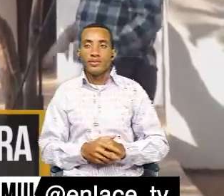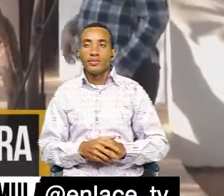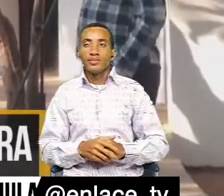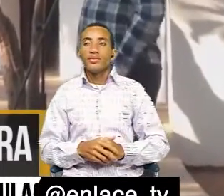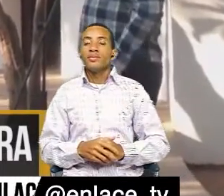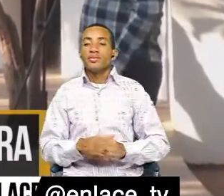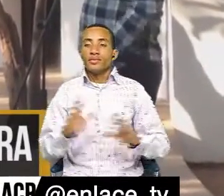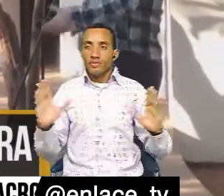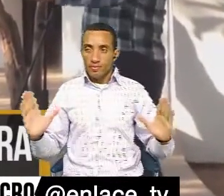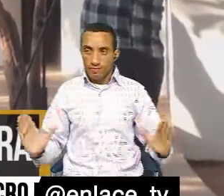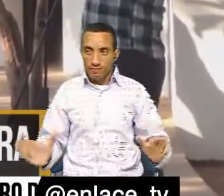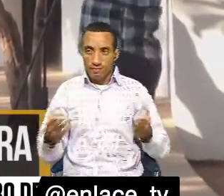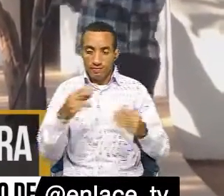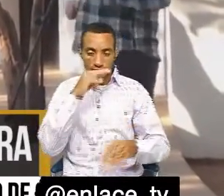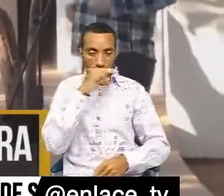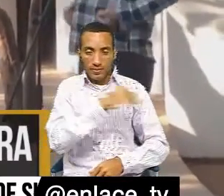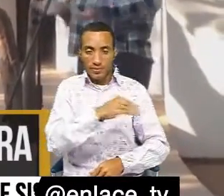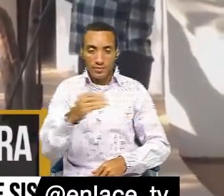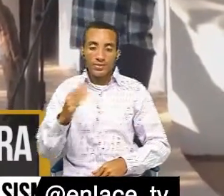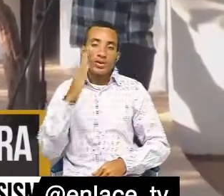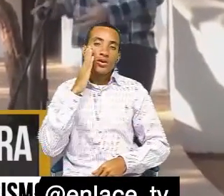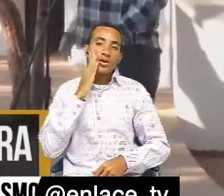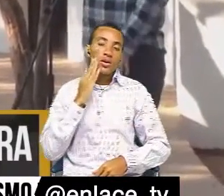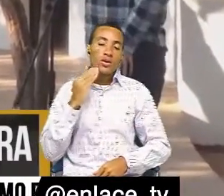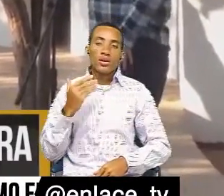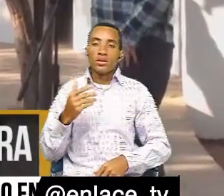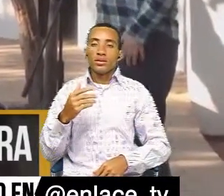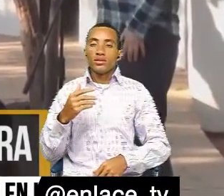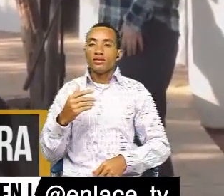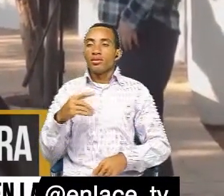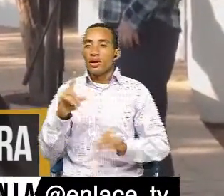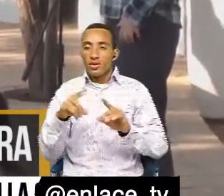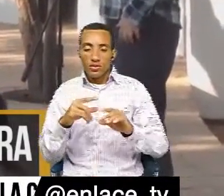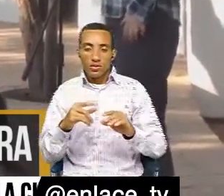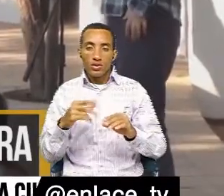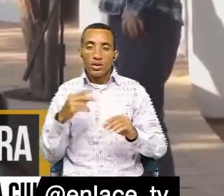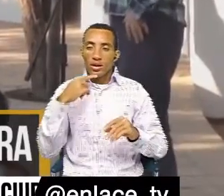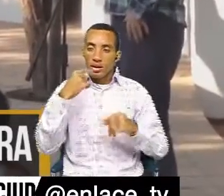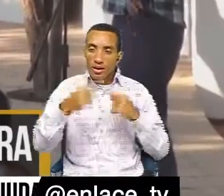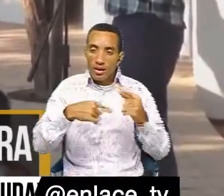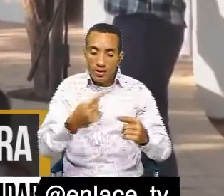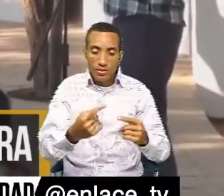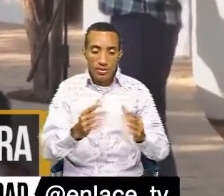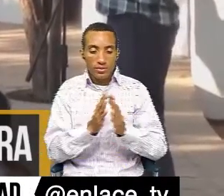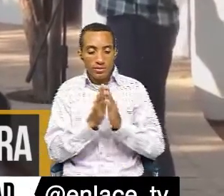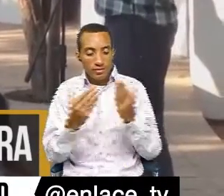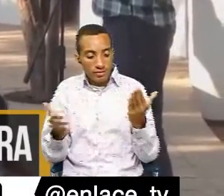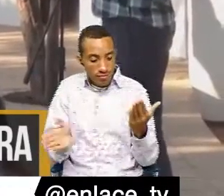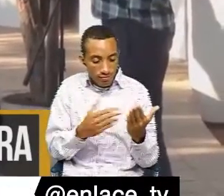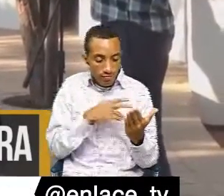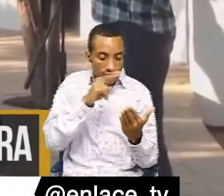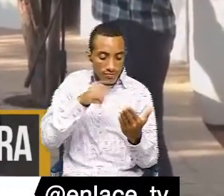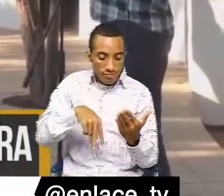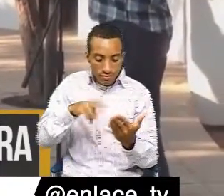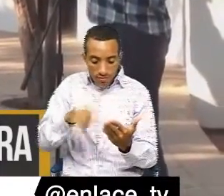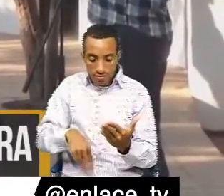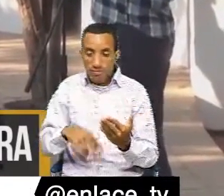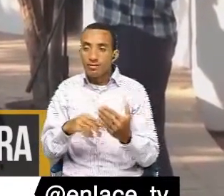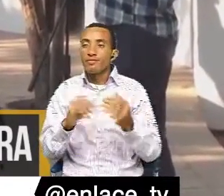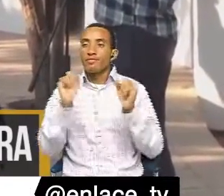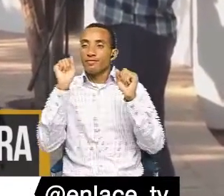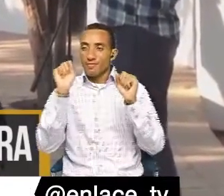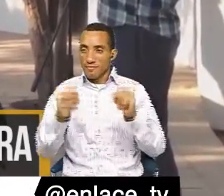pretende incentivar en los niños, jóvenes y adultos la pasión por el cuento y la literatura, y busca que no se pierdan esos espacios culturales en la ciudad que